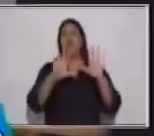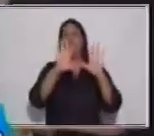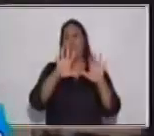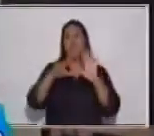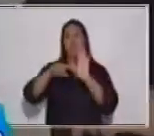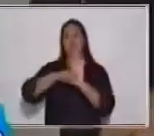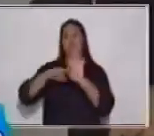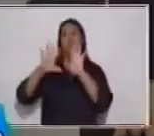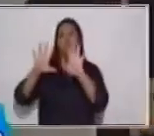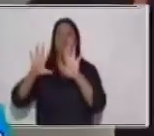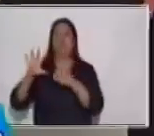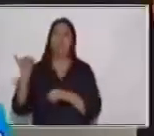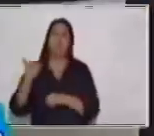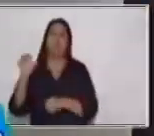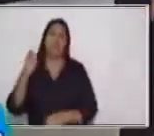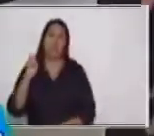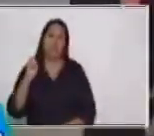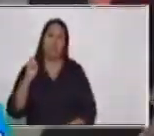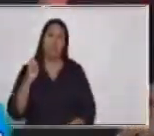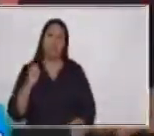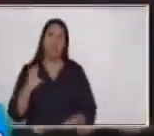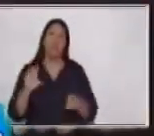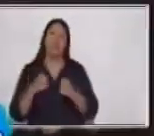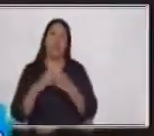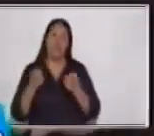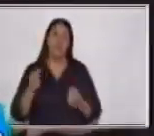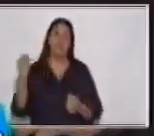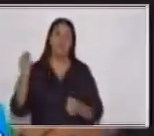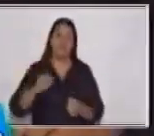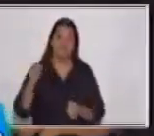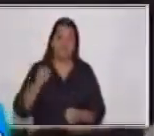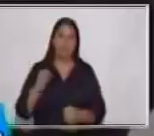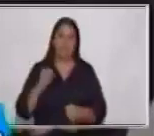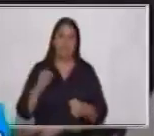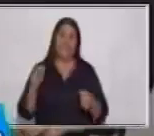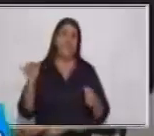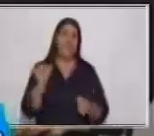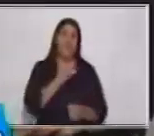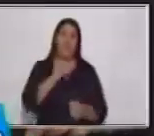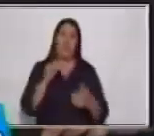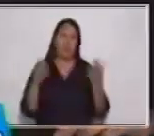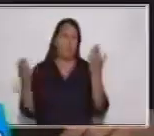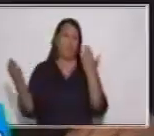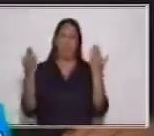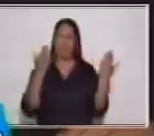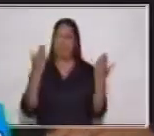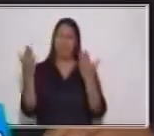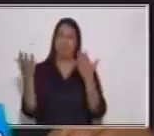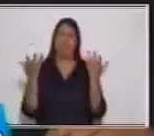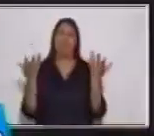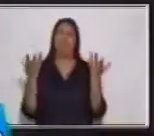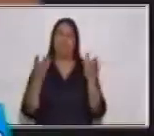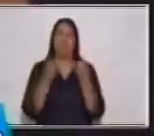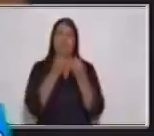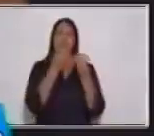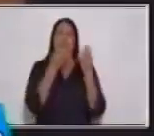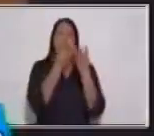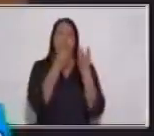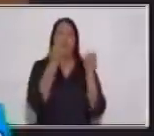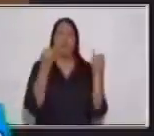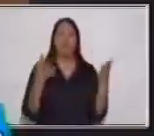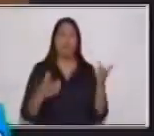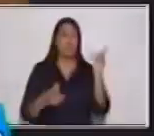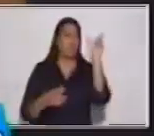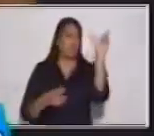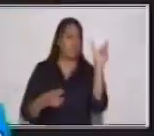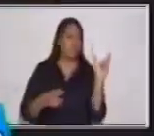0 igual a 0. Cumple el valor que encontramos con resolver la expresión algebraica que tenemos en